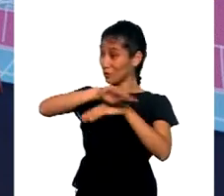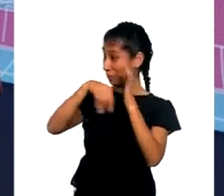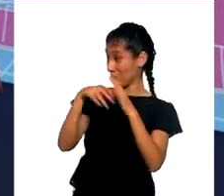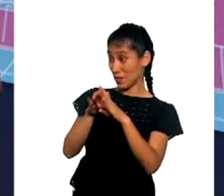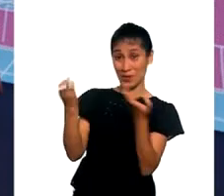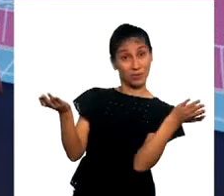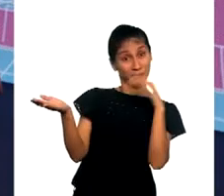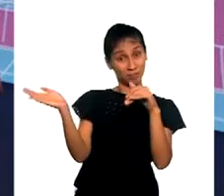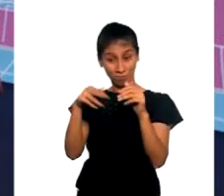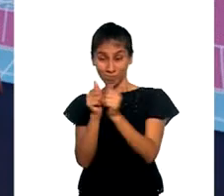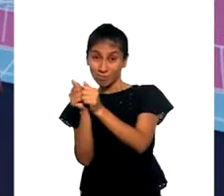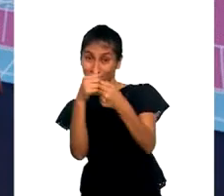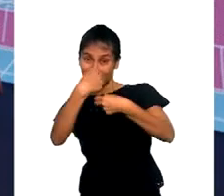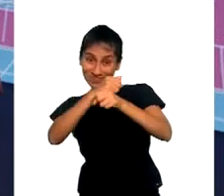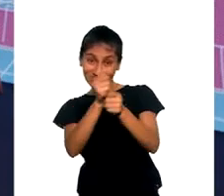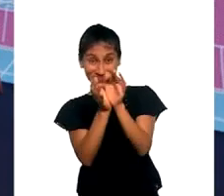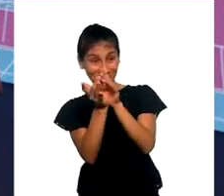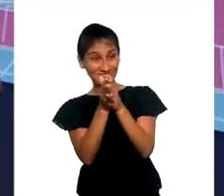familia